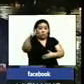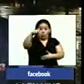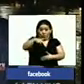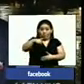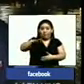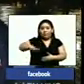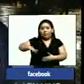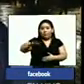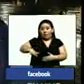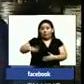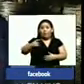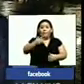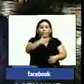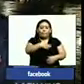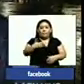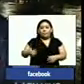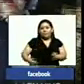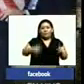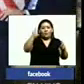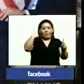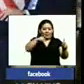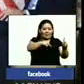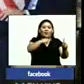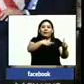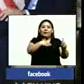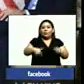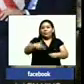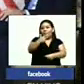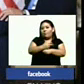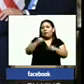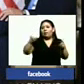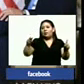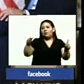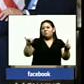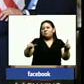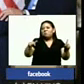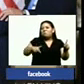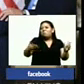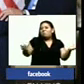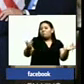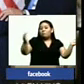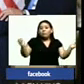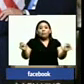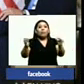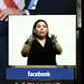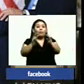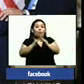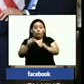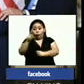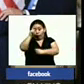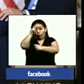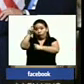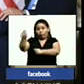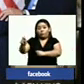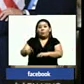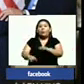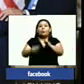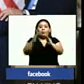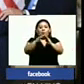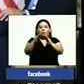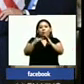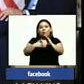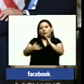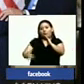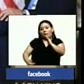por la tarde El presidente De la república Jimmy Morales Sostuvo una reunión Con el alto funcionario De la Casa Blanca Mauricio Cliver